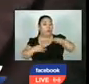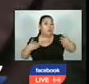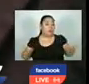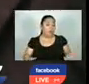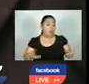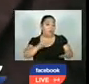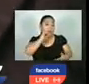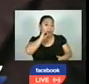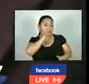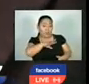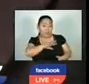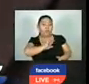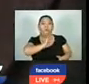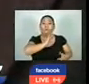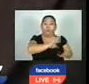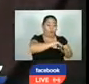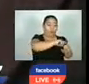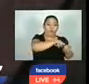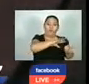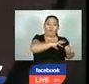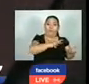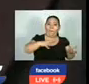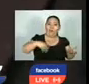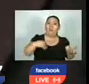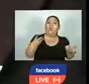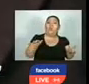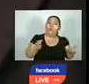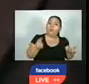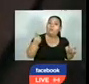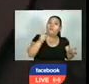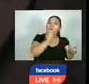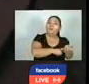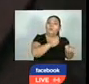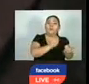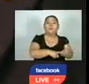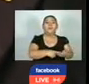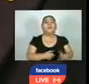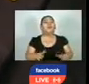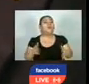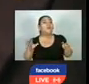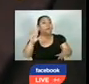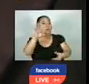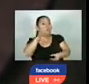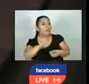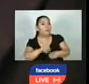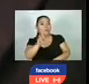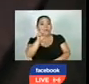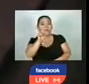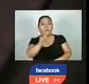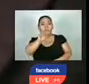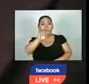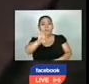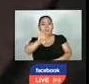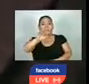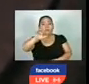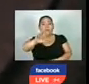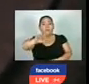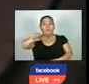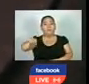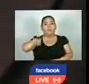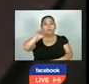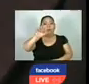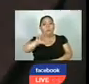que la cantidad que se le reclama al Estado de El Salvador en concepto de enriquecimiento ilícito hace un total de 153 mil